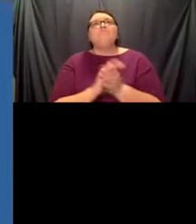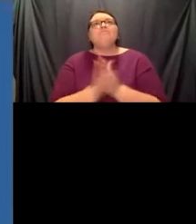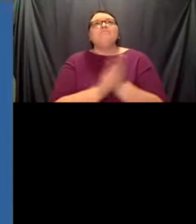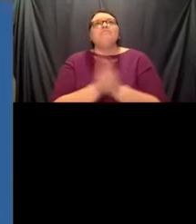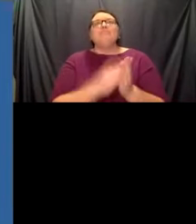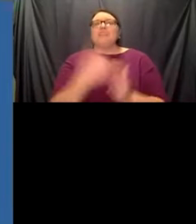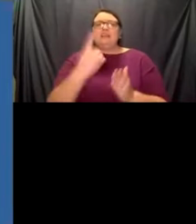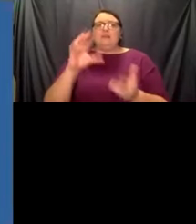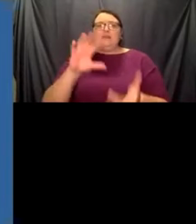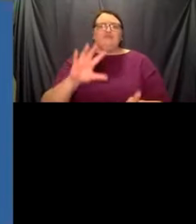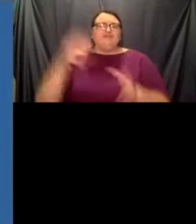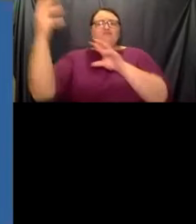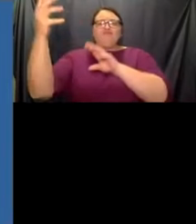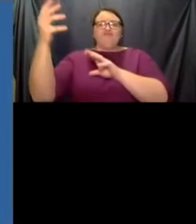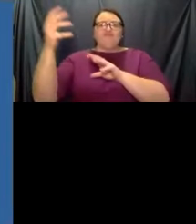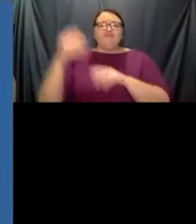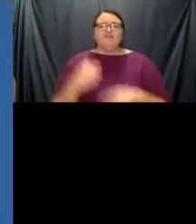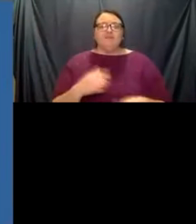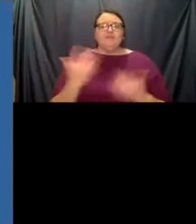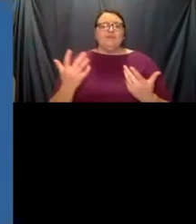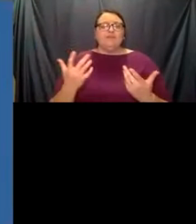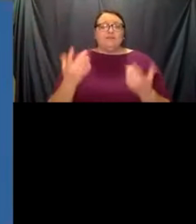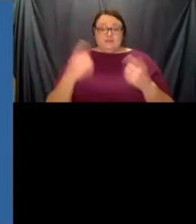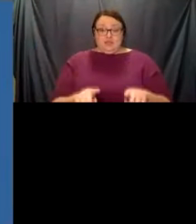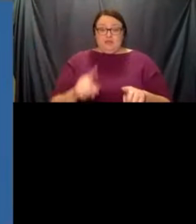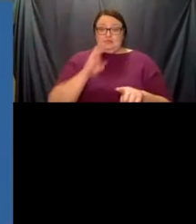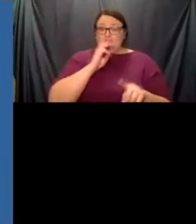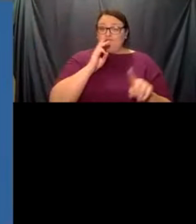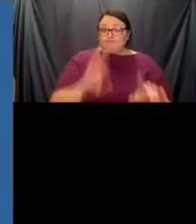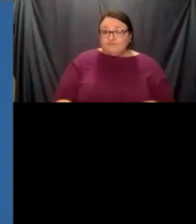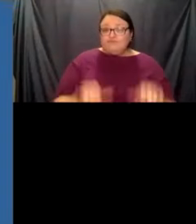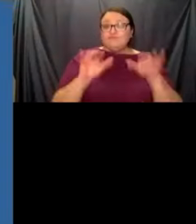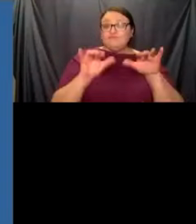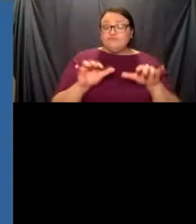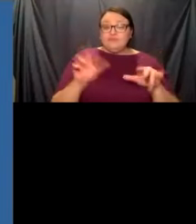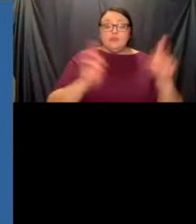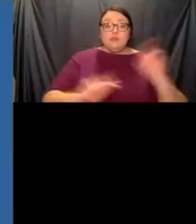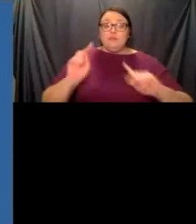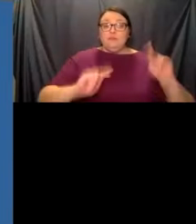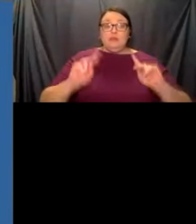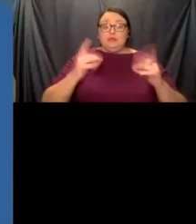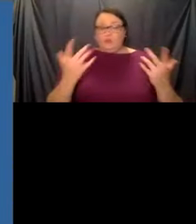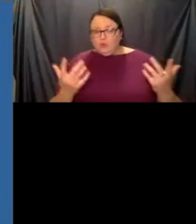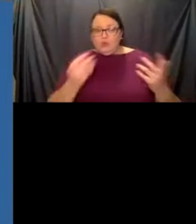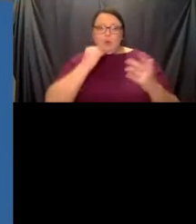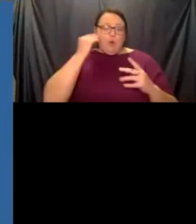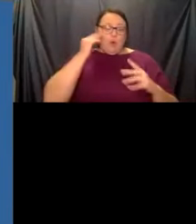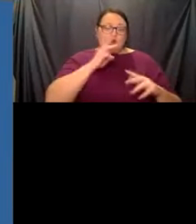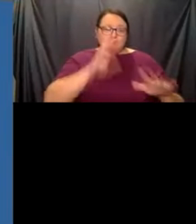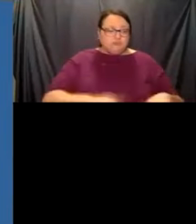estas categorías. Esa puede ser la cantidad de edificios comerciales mejorados, la cantidad de personas que